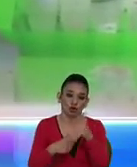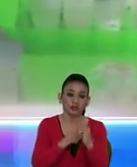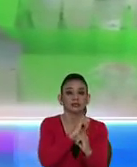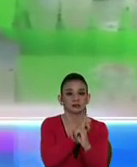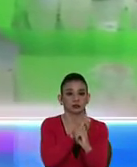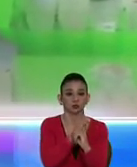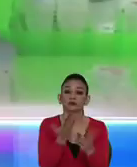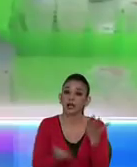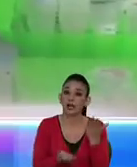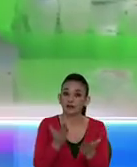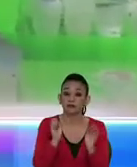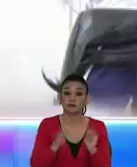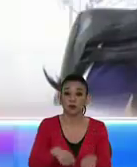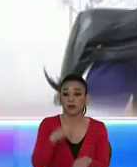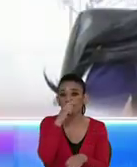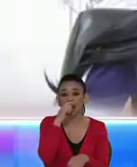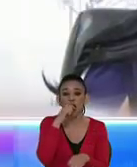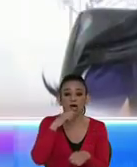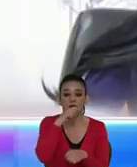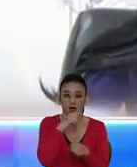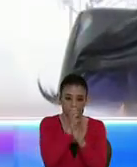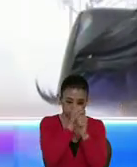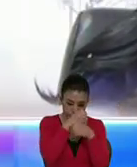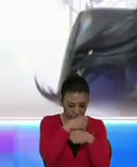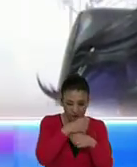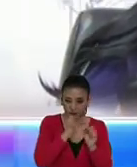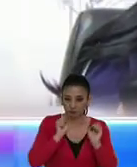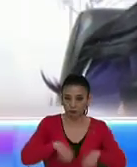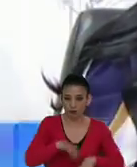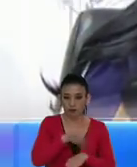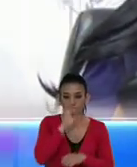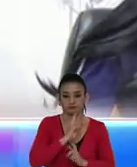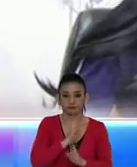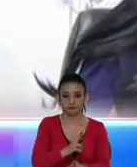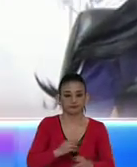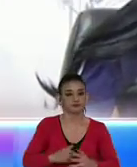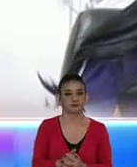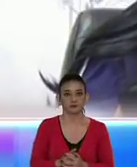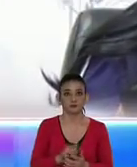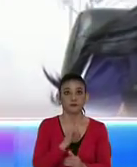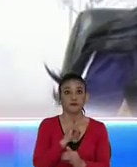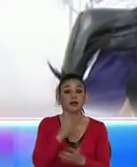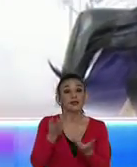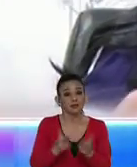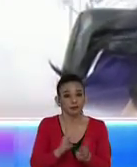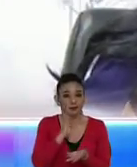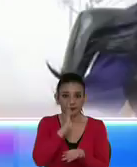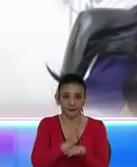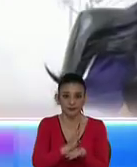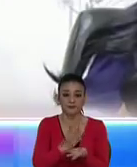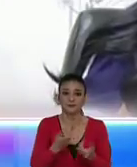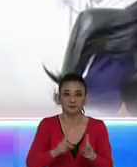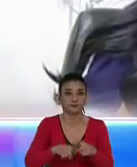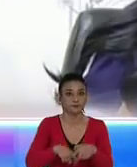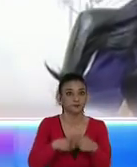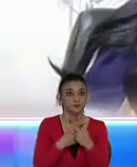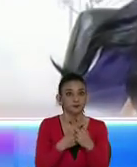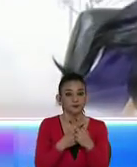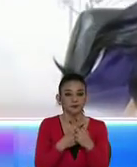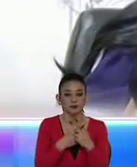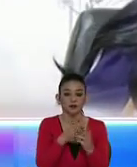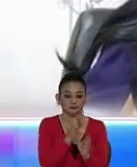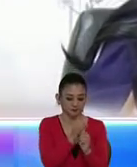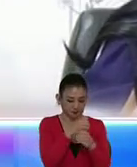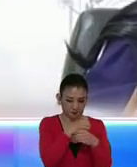procesar las muestras. Estamos trabajando para que el Instituto Ecuatoriano de Seguridad Social también empiece a realizar las pruebas en